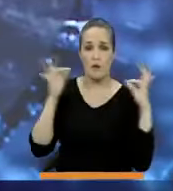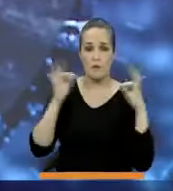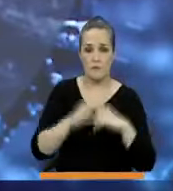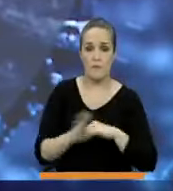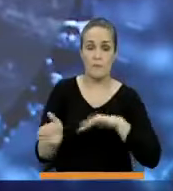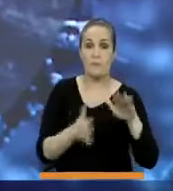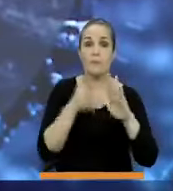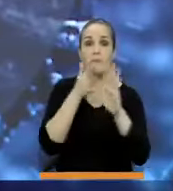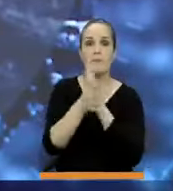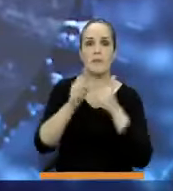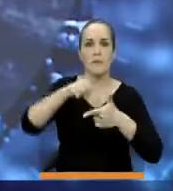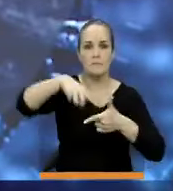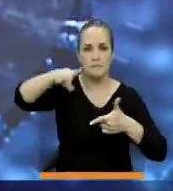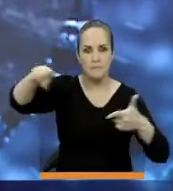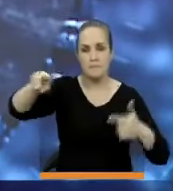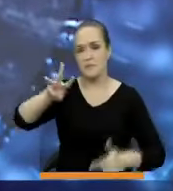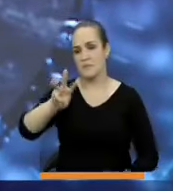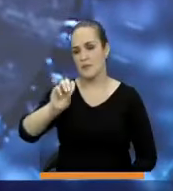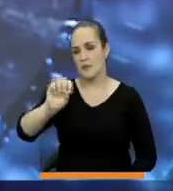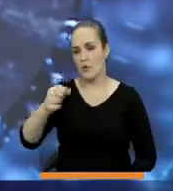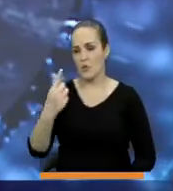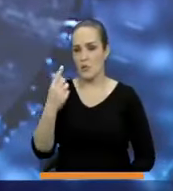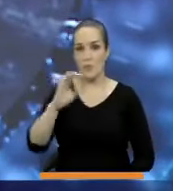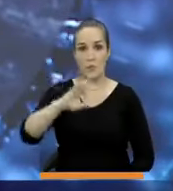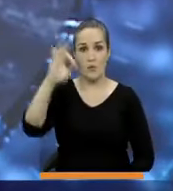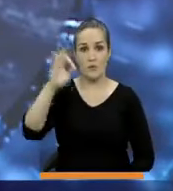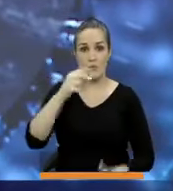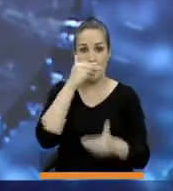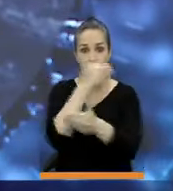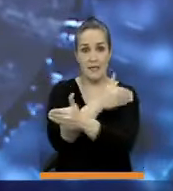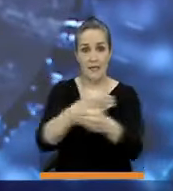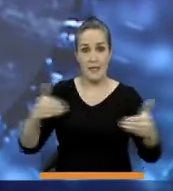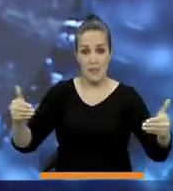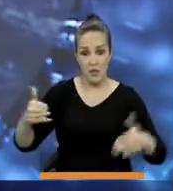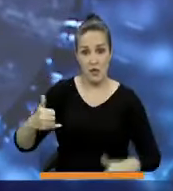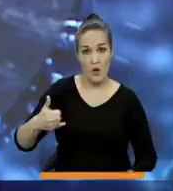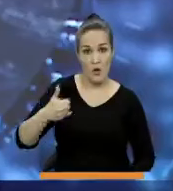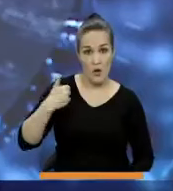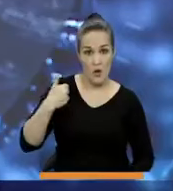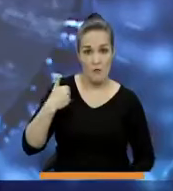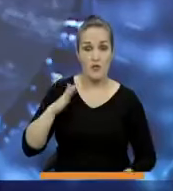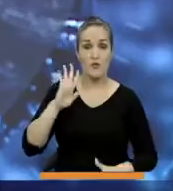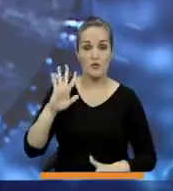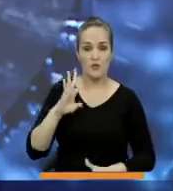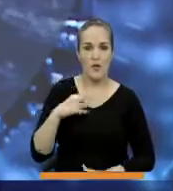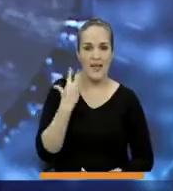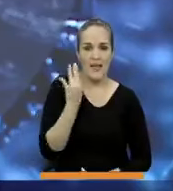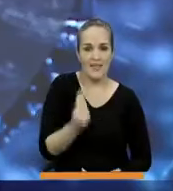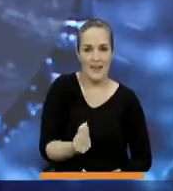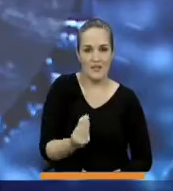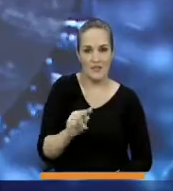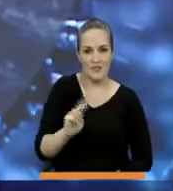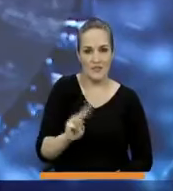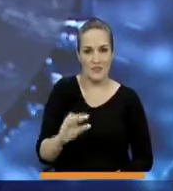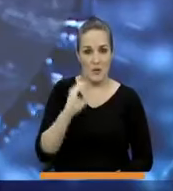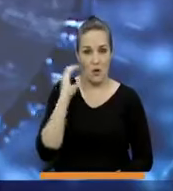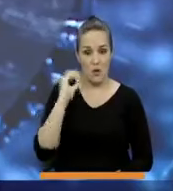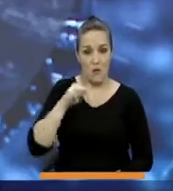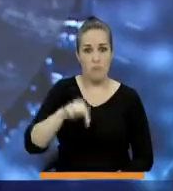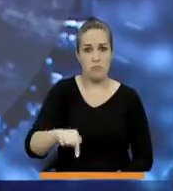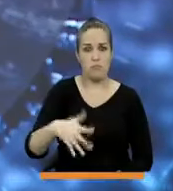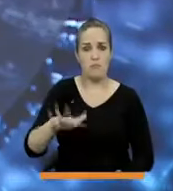Y escuchen esta cifra, el 30,1% de los niños, niñas y jóvenes de la generación Z en Colombia